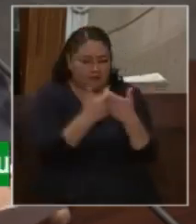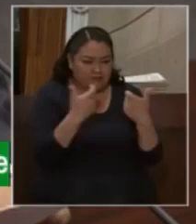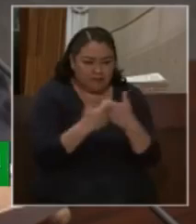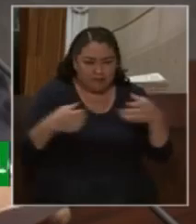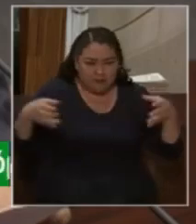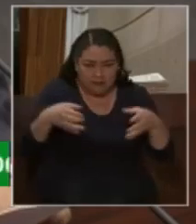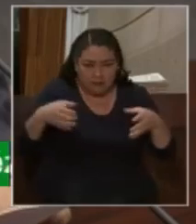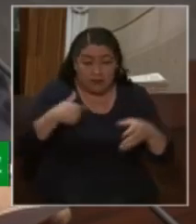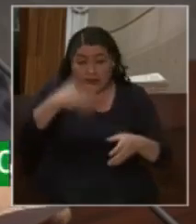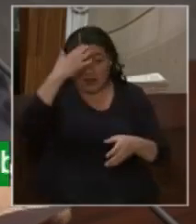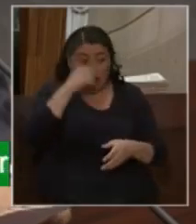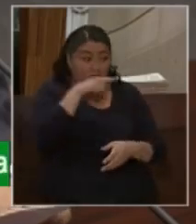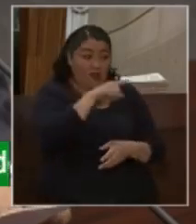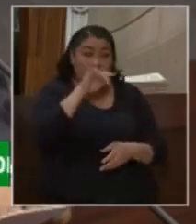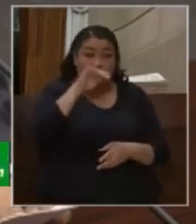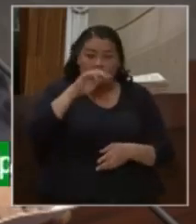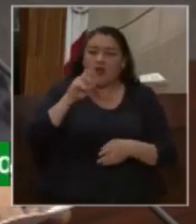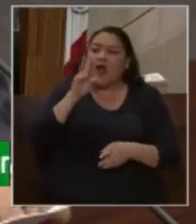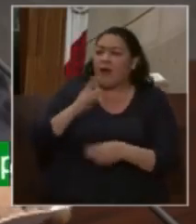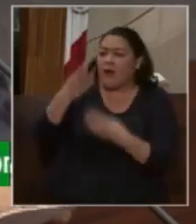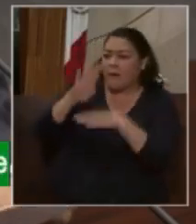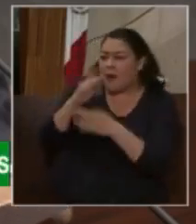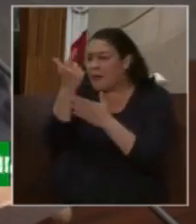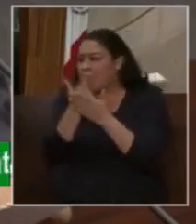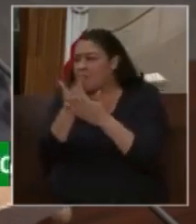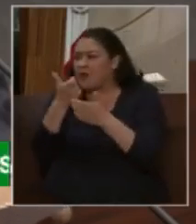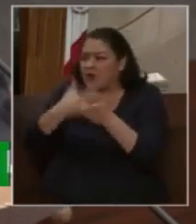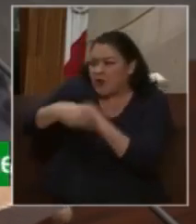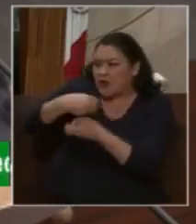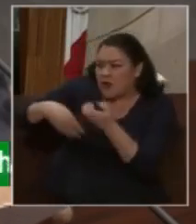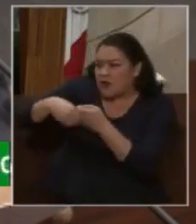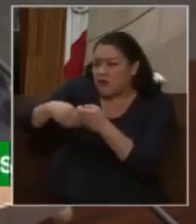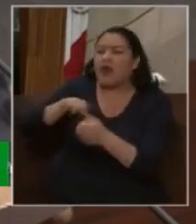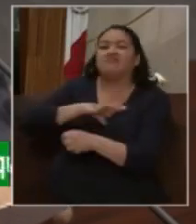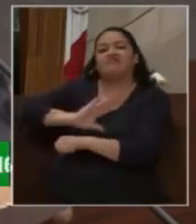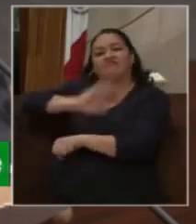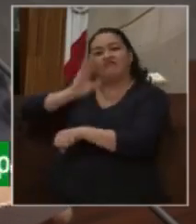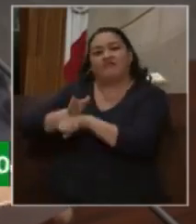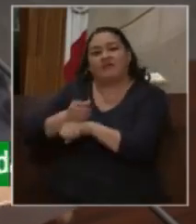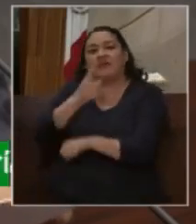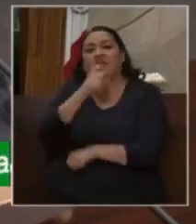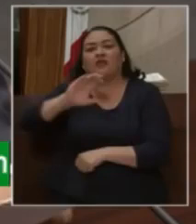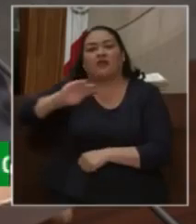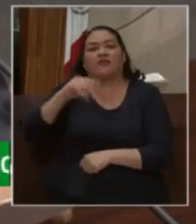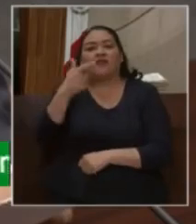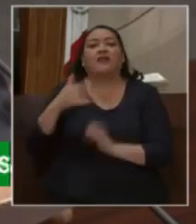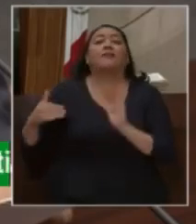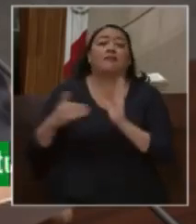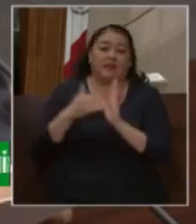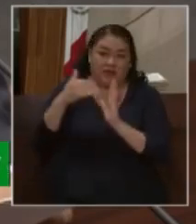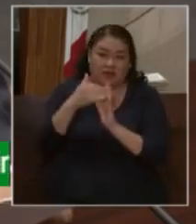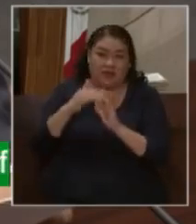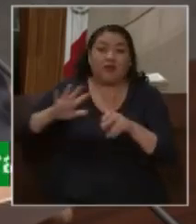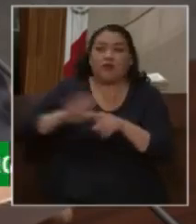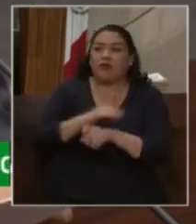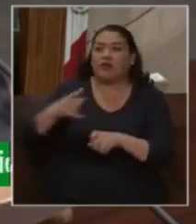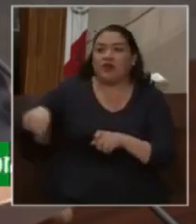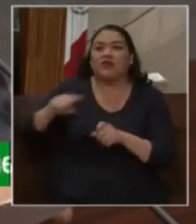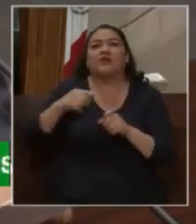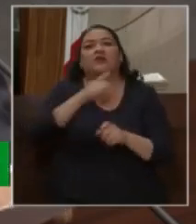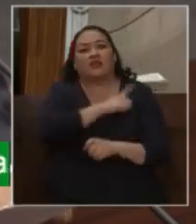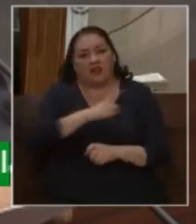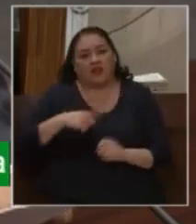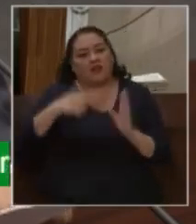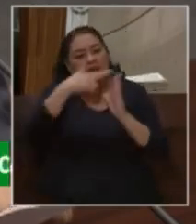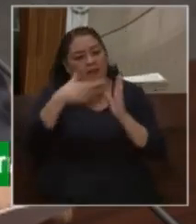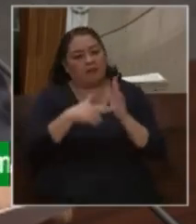investigaciones sobre los movimientos bancarios y determinó sancionar a Morena por más de 197 millones de pesos, debido a la vulneración a las reglas de